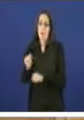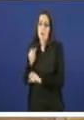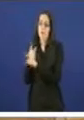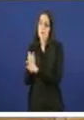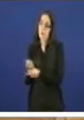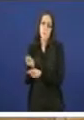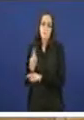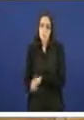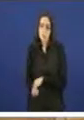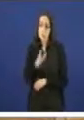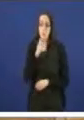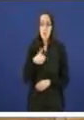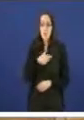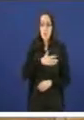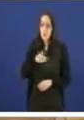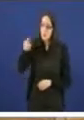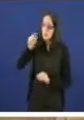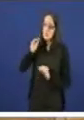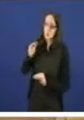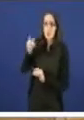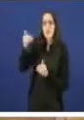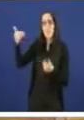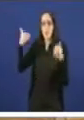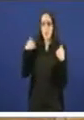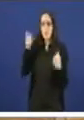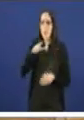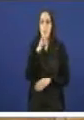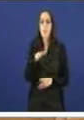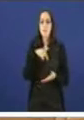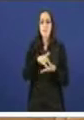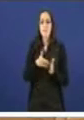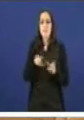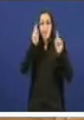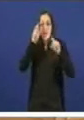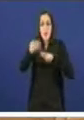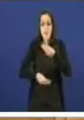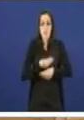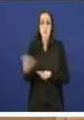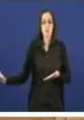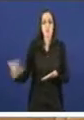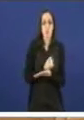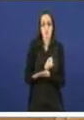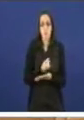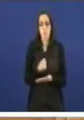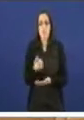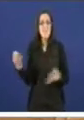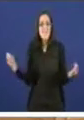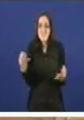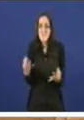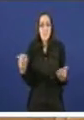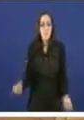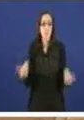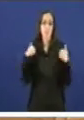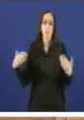apelarose aquí ao sentido da responsabilidade. Claro que sí, porque o sistema educativo facemos entre todos e temos que ser todos responsables ca